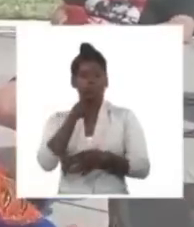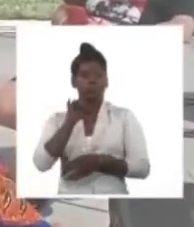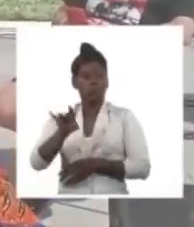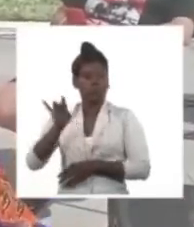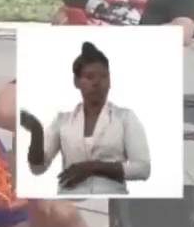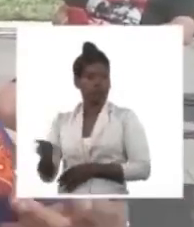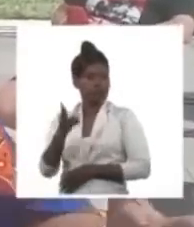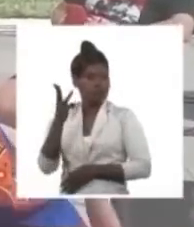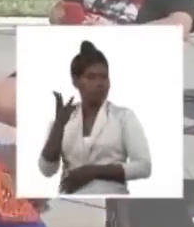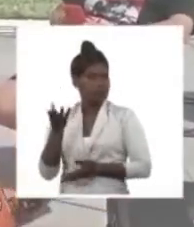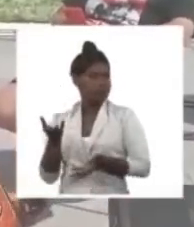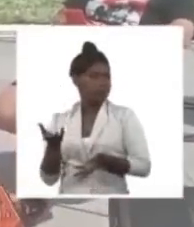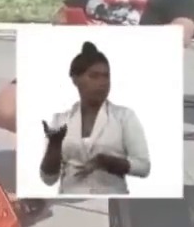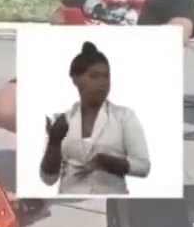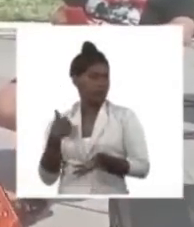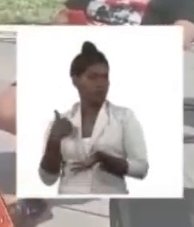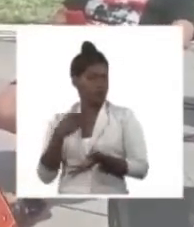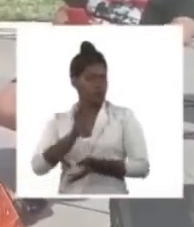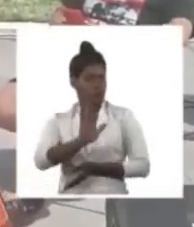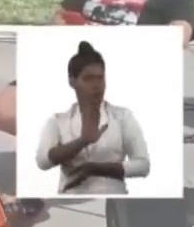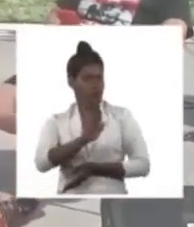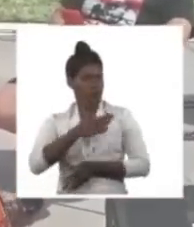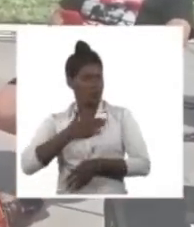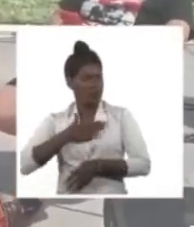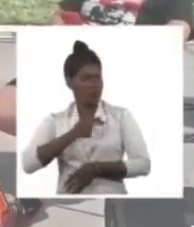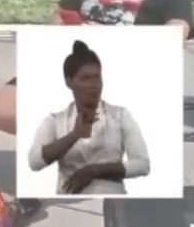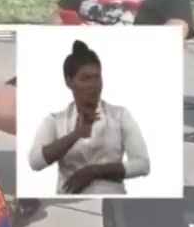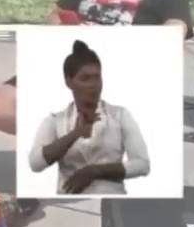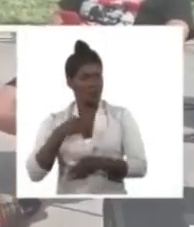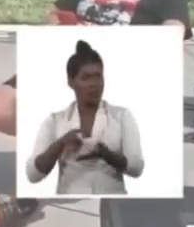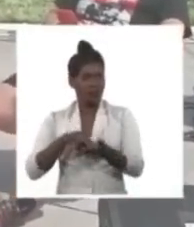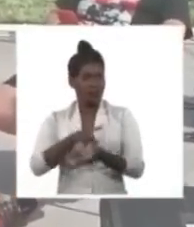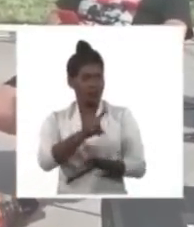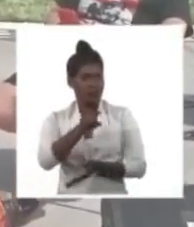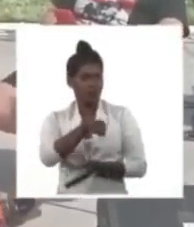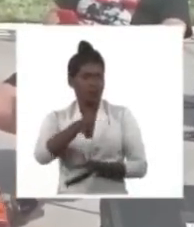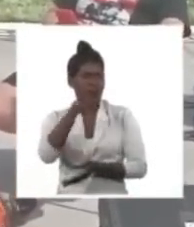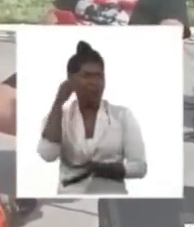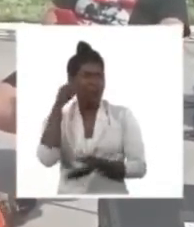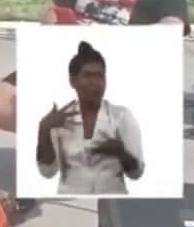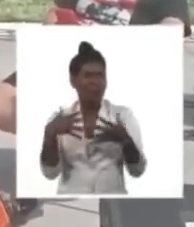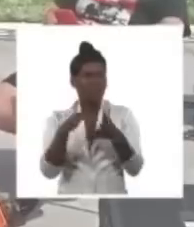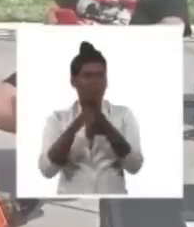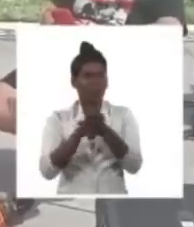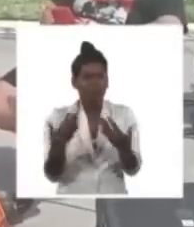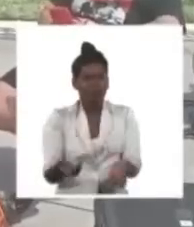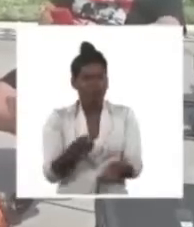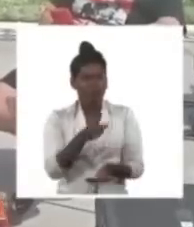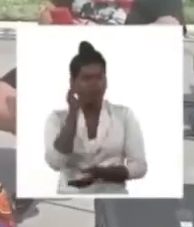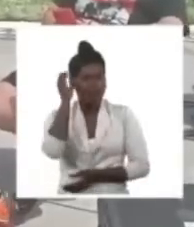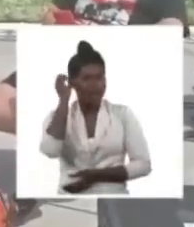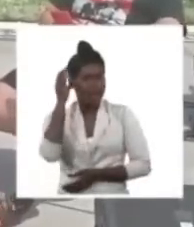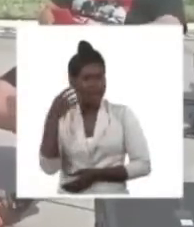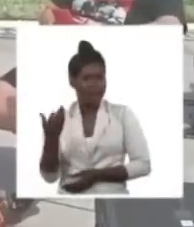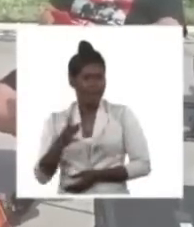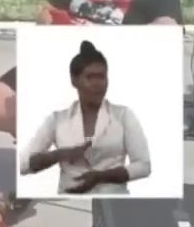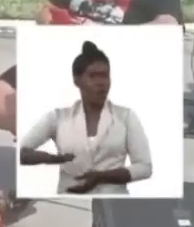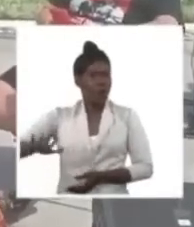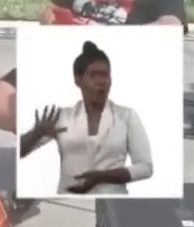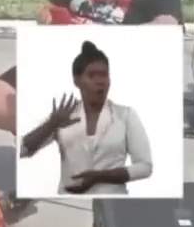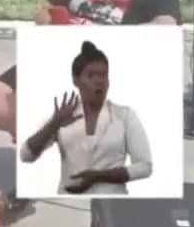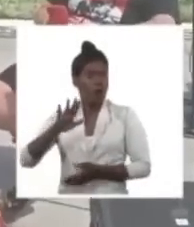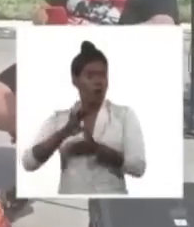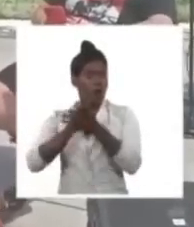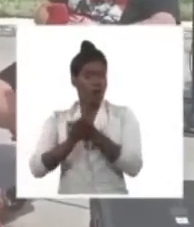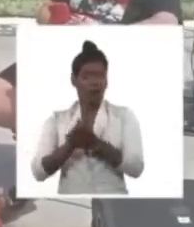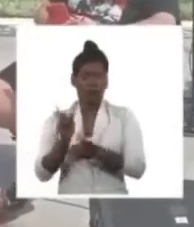paré a preguntar qué es para ellos democracia. Y les dije que a mí me parece que hay que reconstruir el